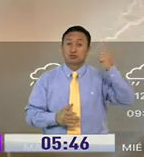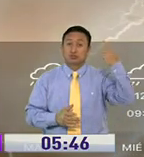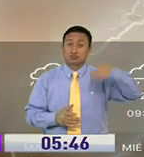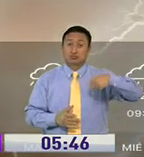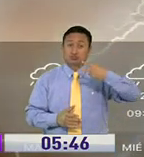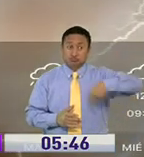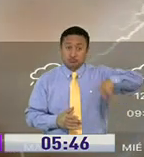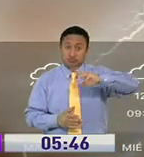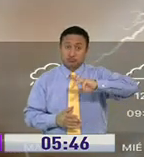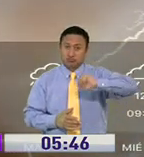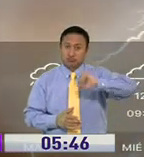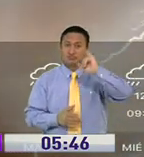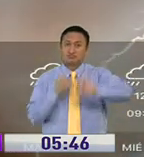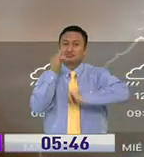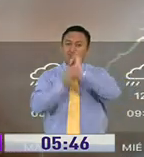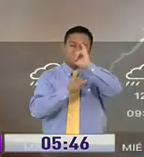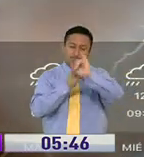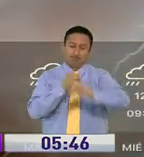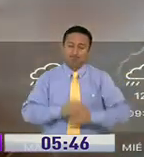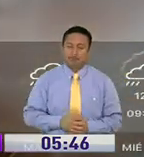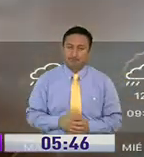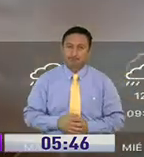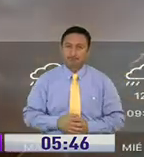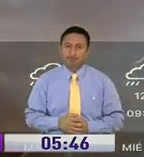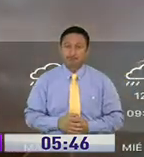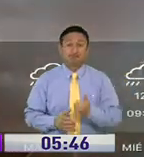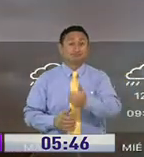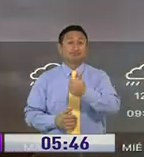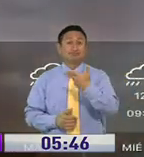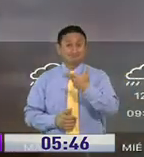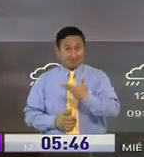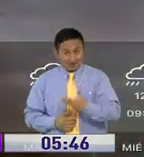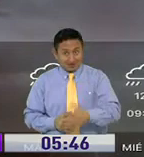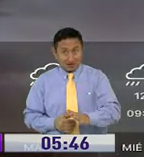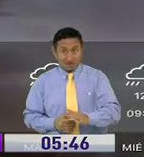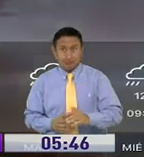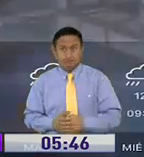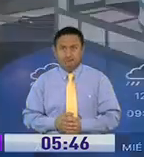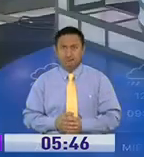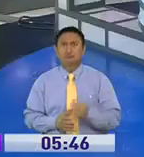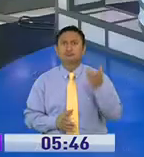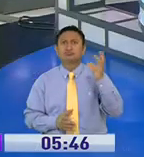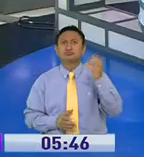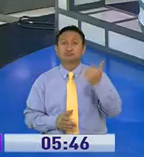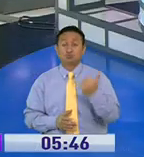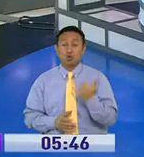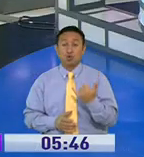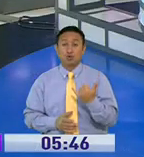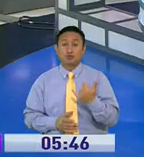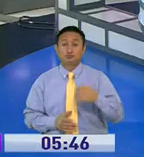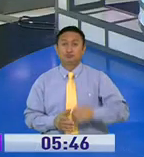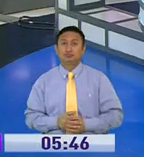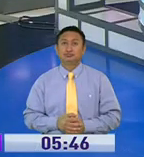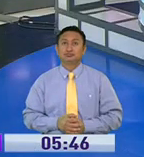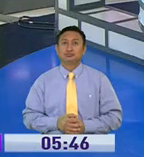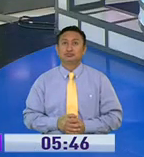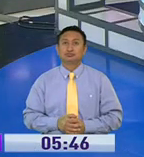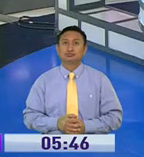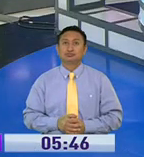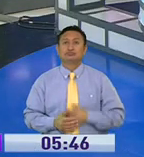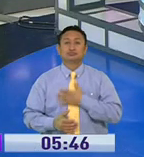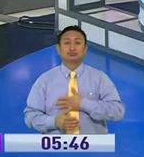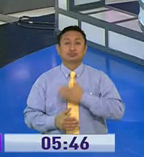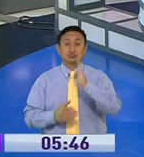nacional, sino emergencia mundial. Muy bien, así entonces, ¿cómo está el clima a esta hora de la mañana? Así que a prestar toda